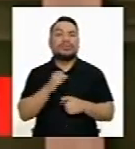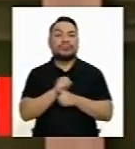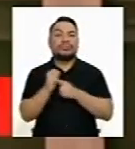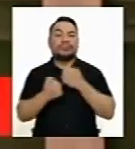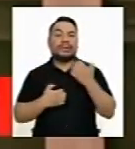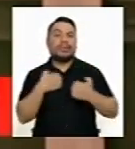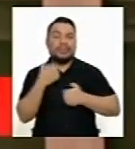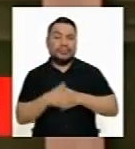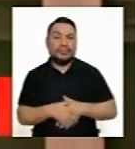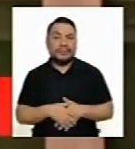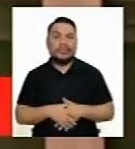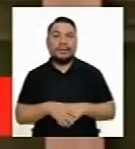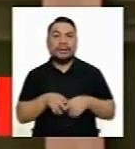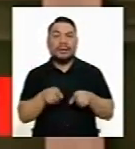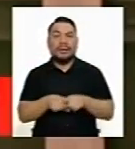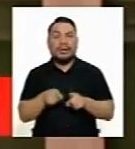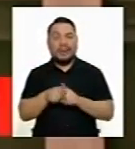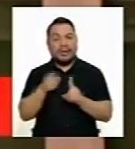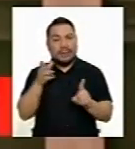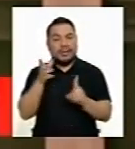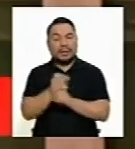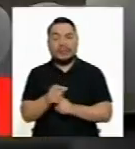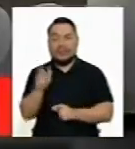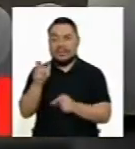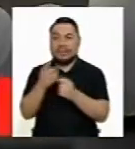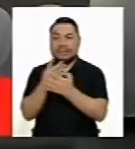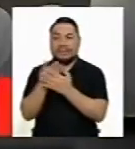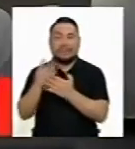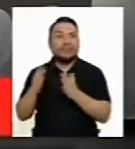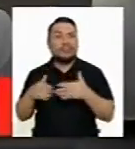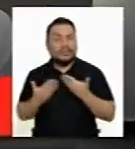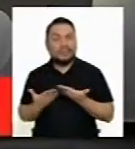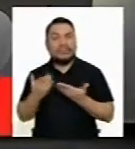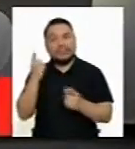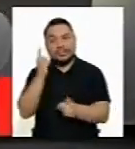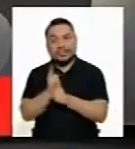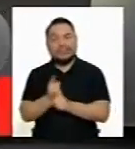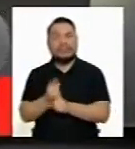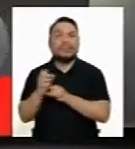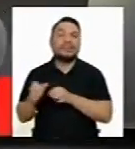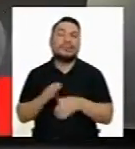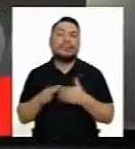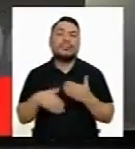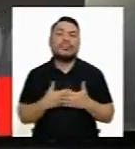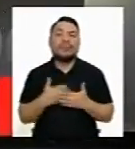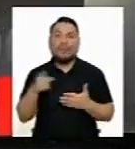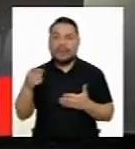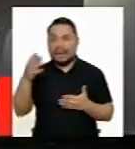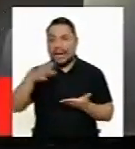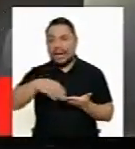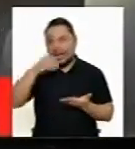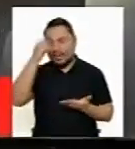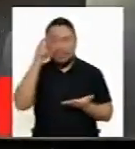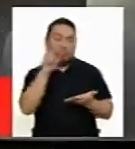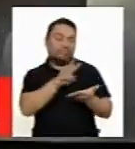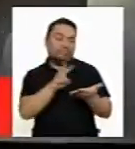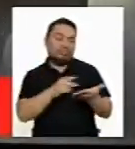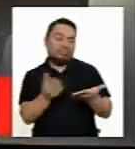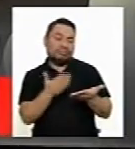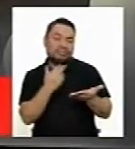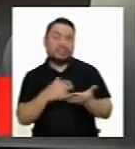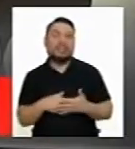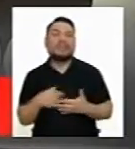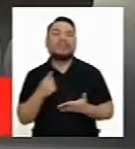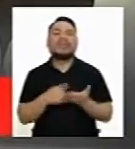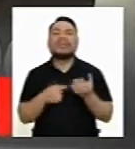¿no? Por supuesto, vamos a lograr que internos puedan ejecutar correctamente un instrumento, puedan leer partituras, puedan tocar en una orquesta. ¿Qué instrumentos